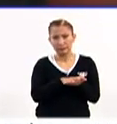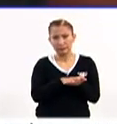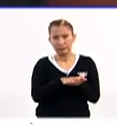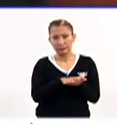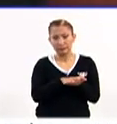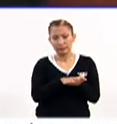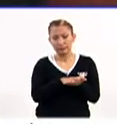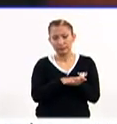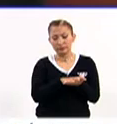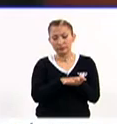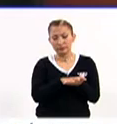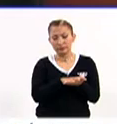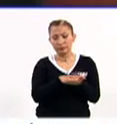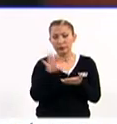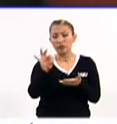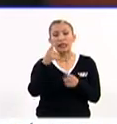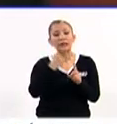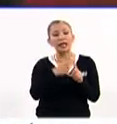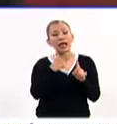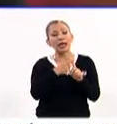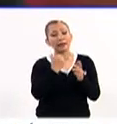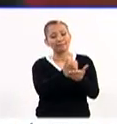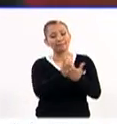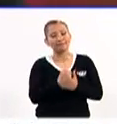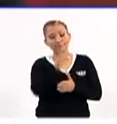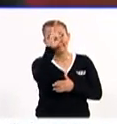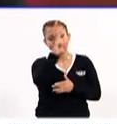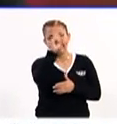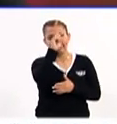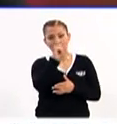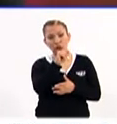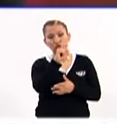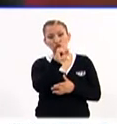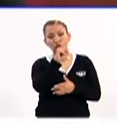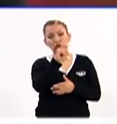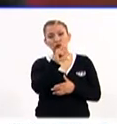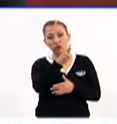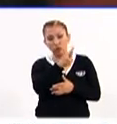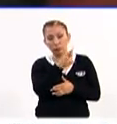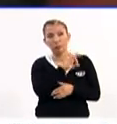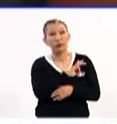escogen su tutor, que puede ser